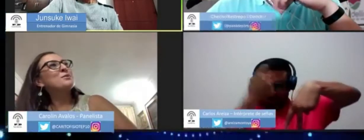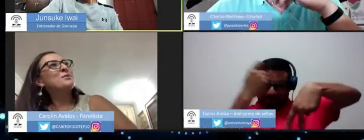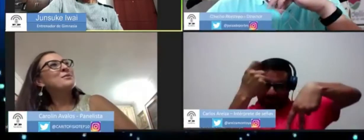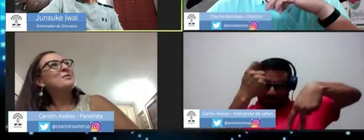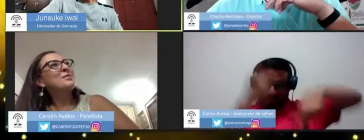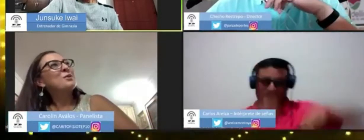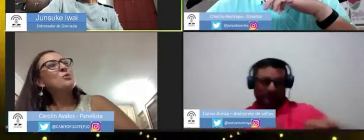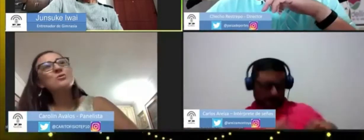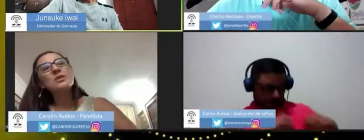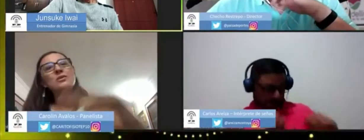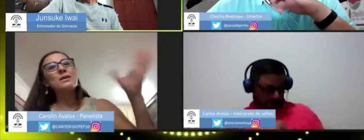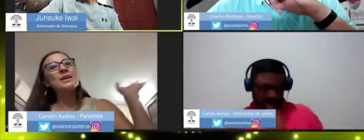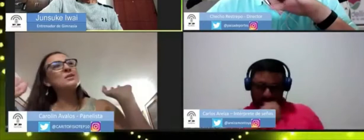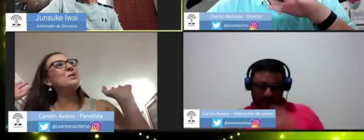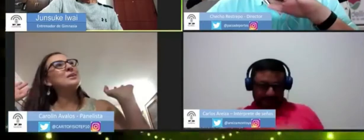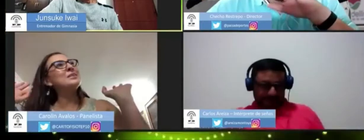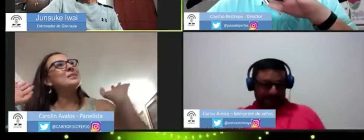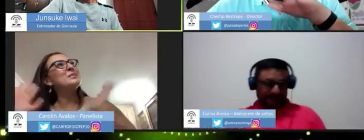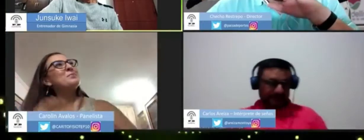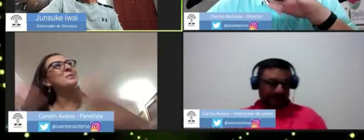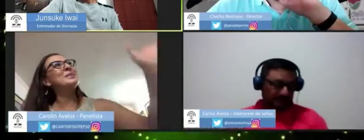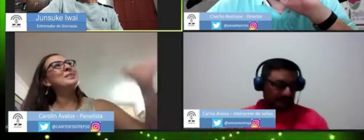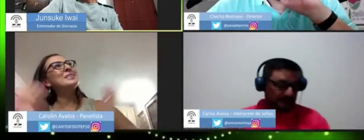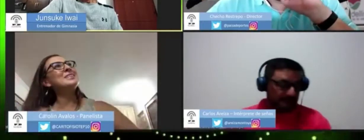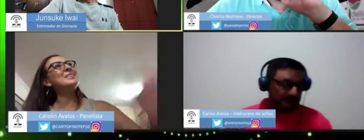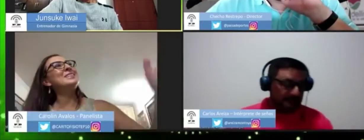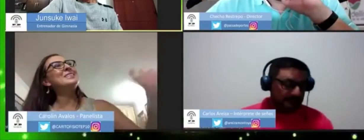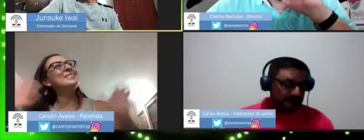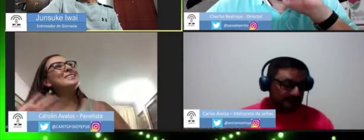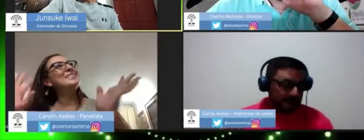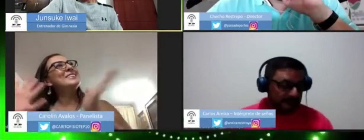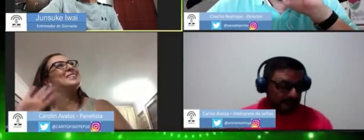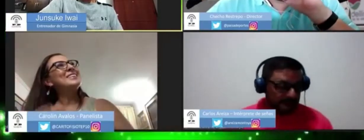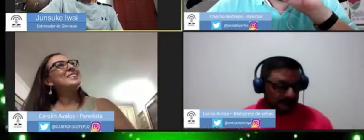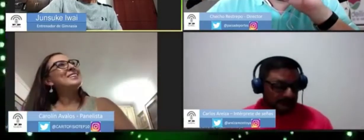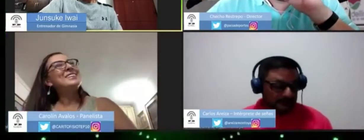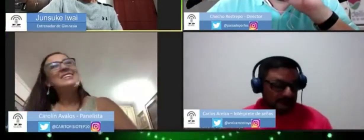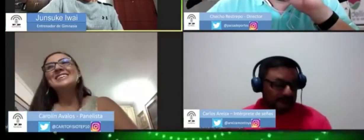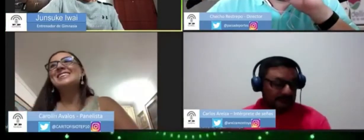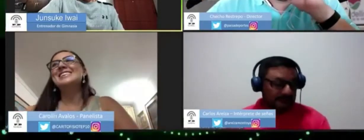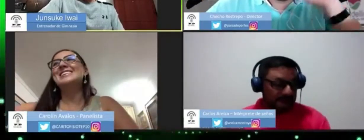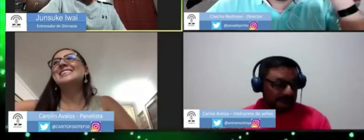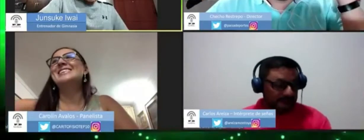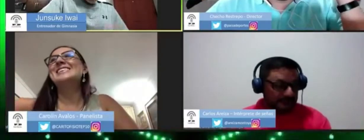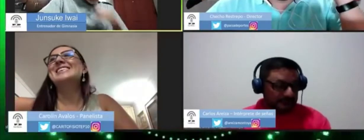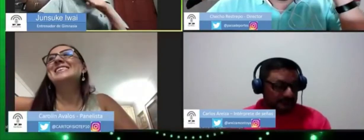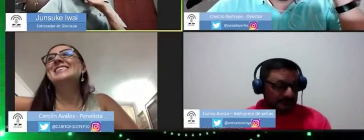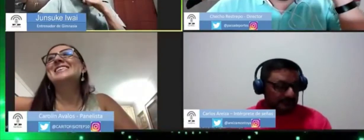corazón? ¿O usted los va dejando ahí simplemente así? Bueno,